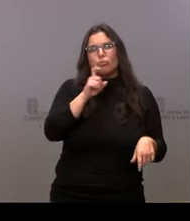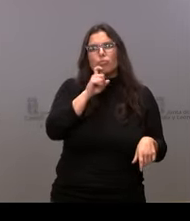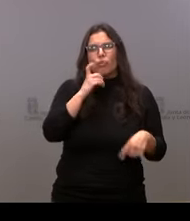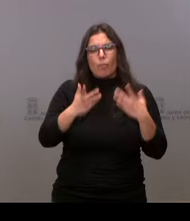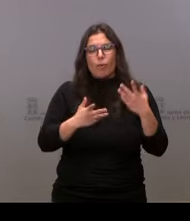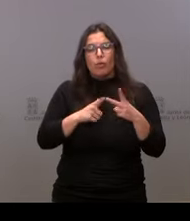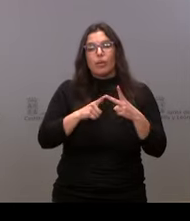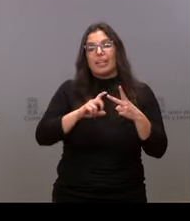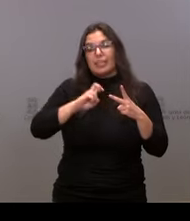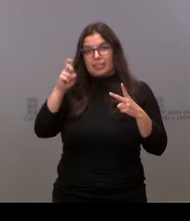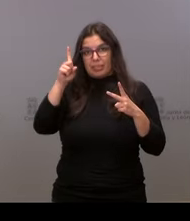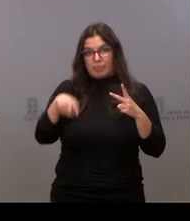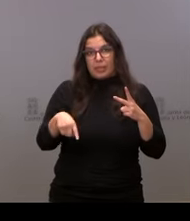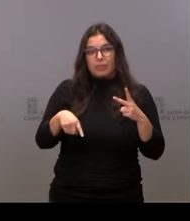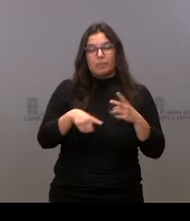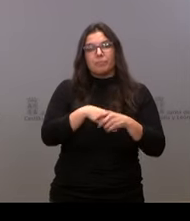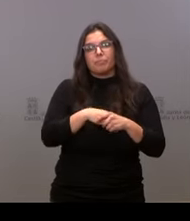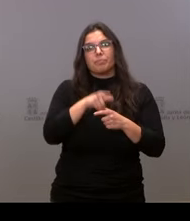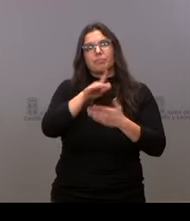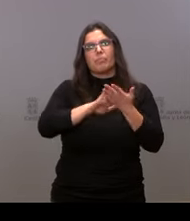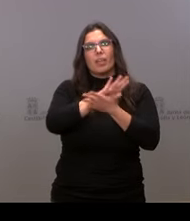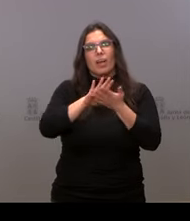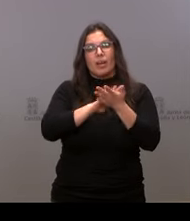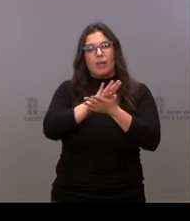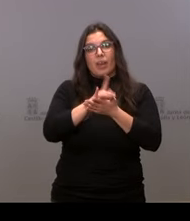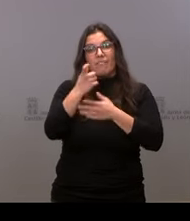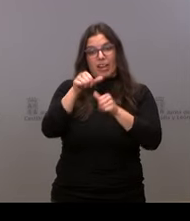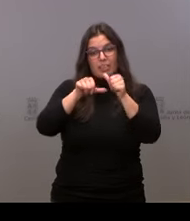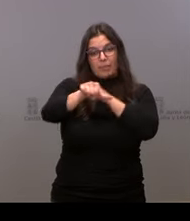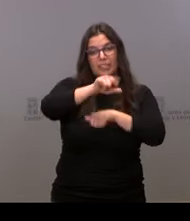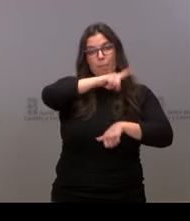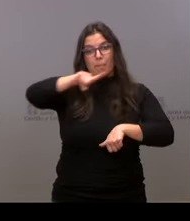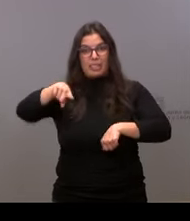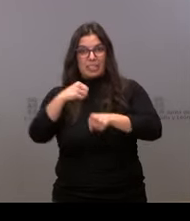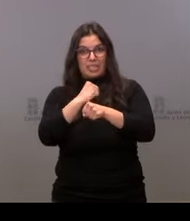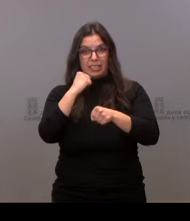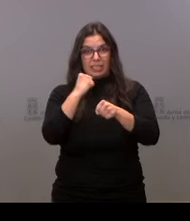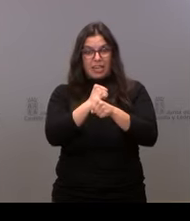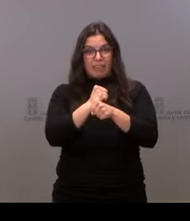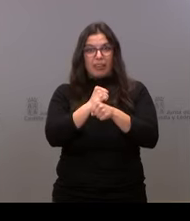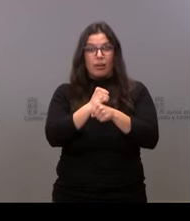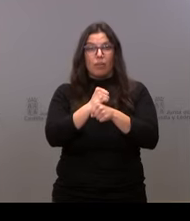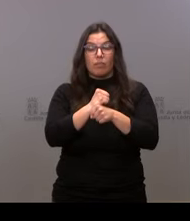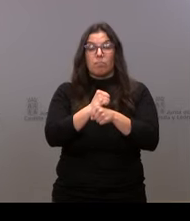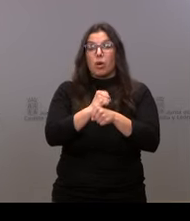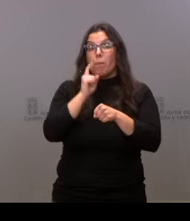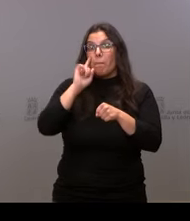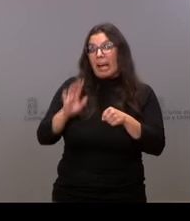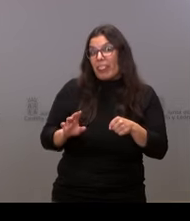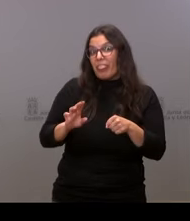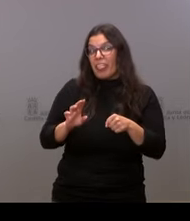y luego por otro lado también una se ha hablado de que quedan meses de trabajo vuelven a sonar con fuerza los tambores de adelanto electoral